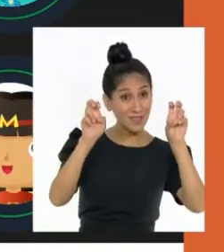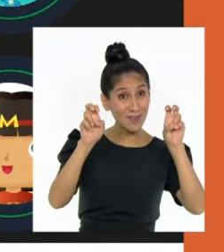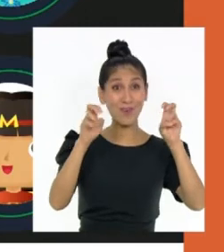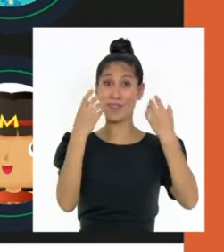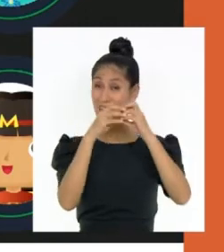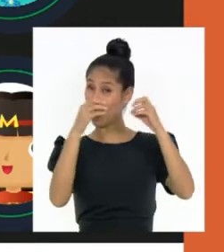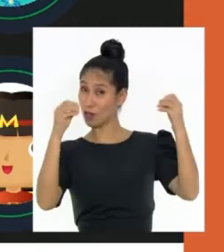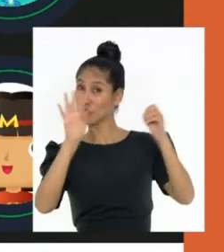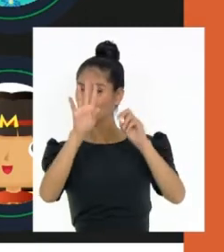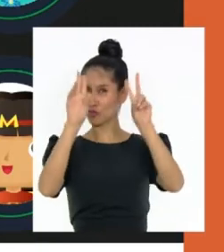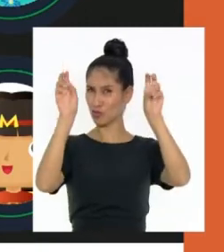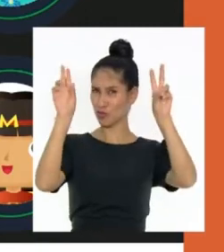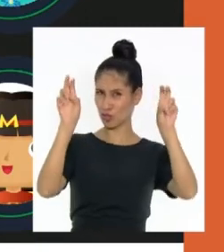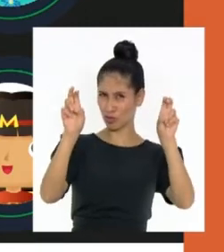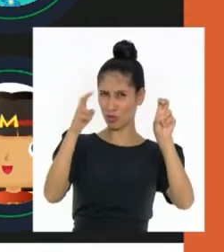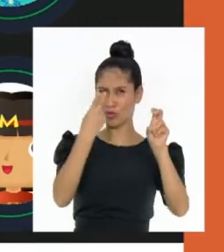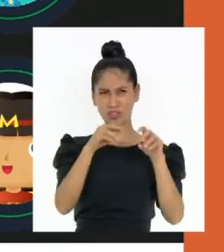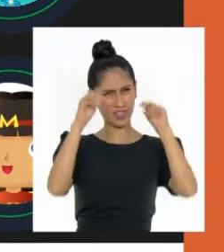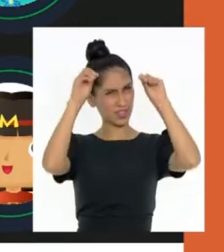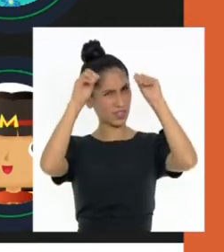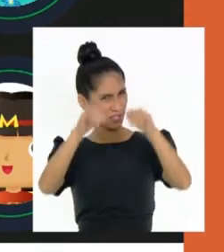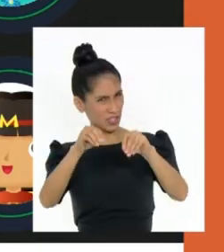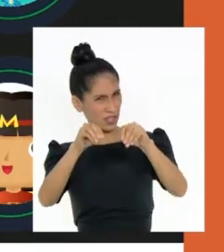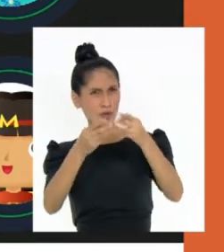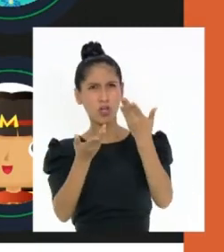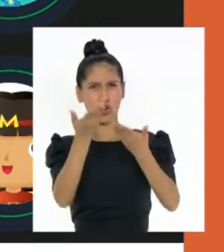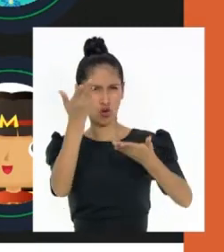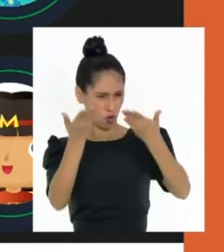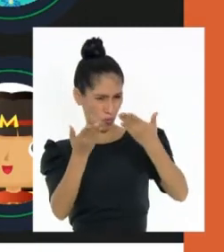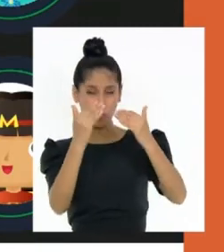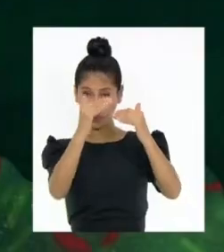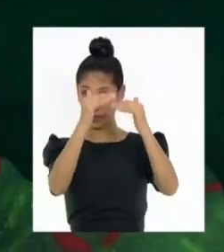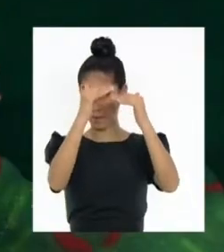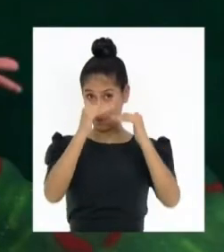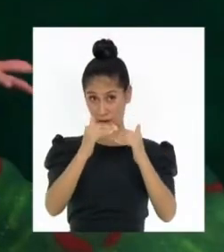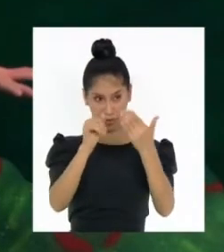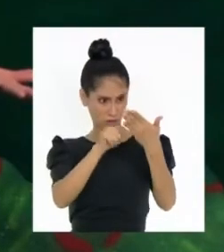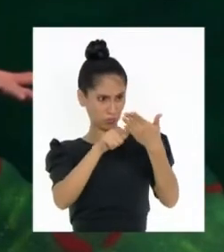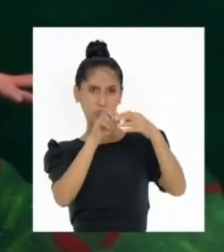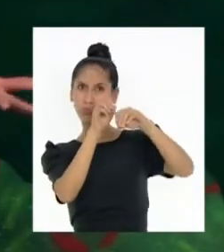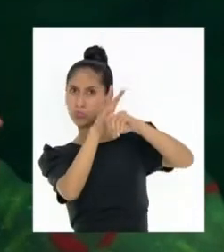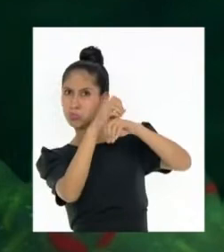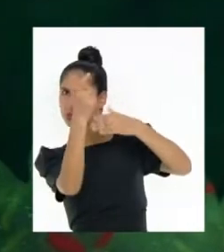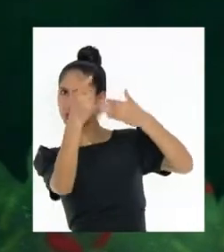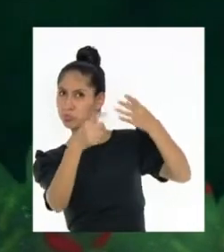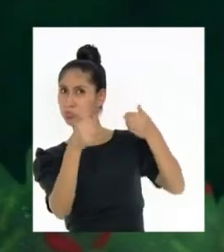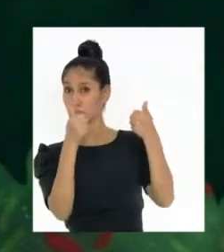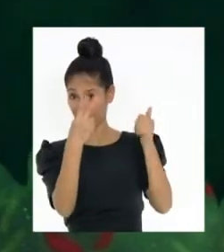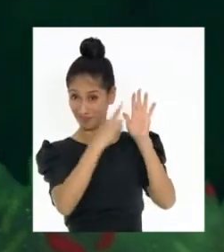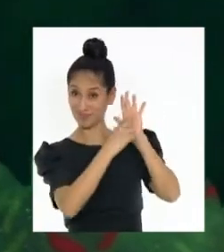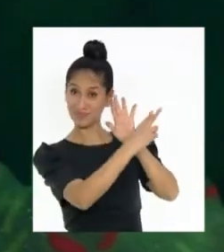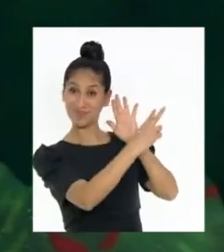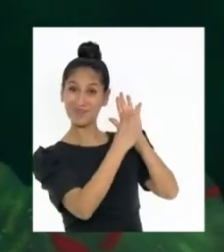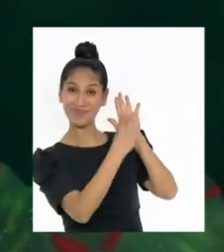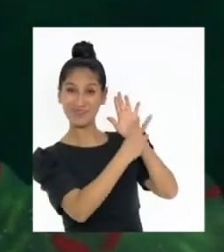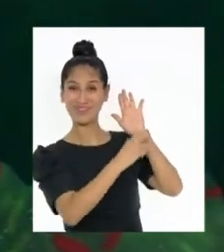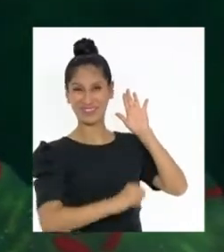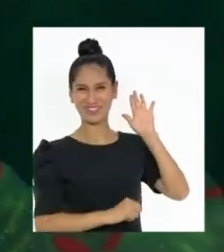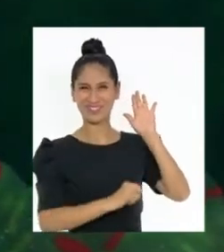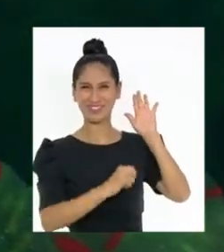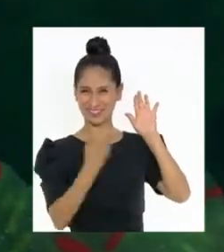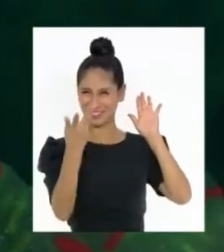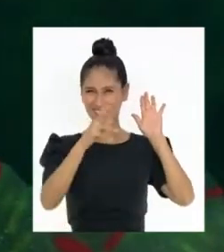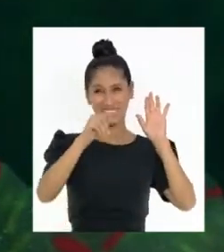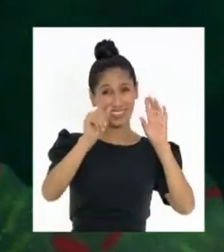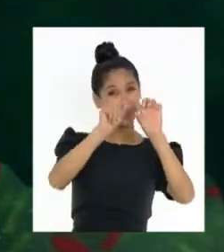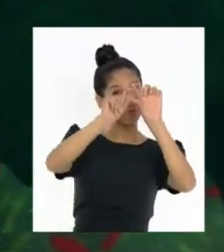para que se visualice mejor la intención de la lista de recomendaciones. Efectivamente, Edwin. Este es un recurso muy